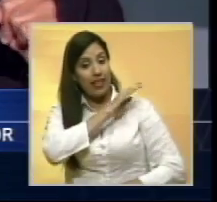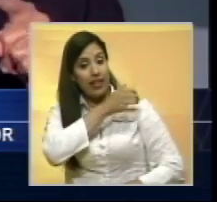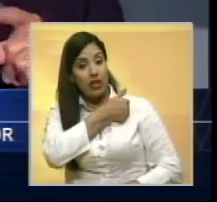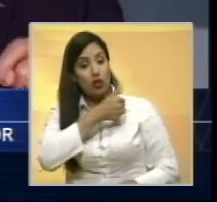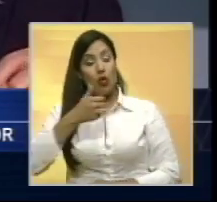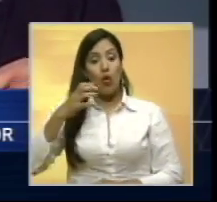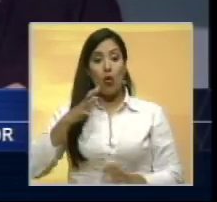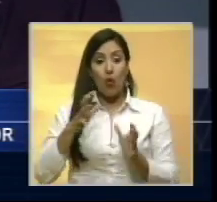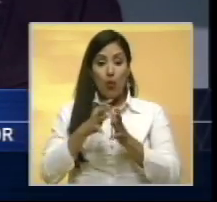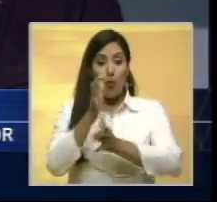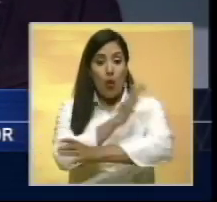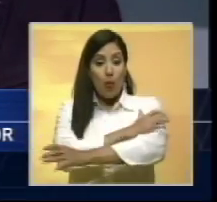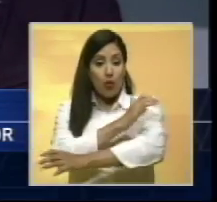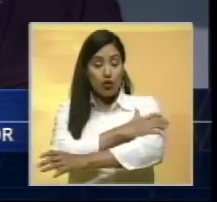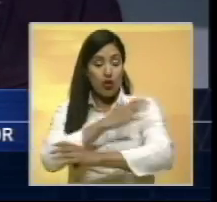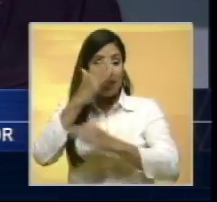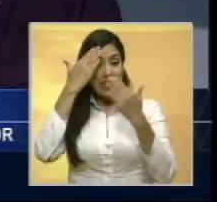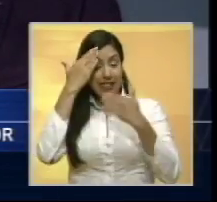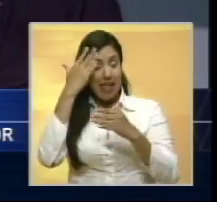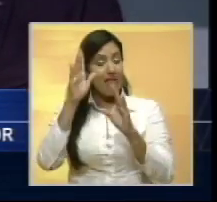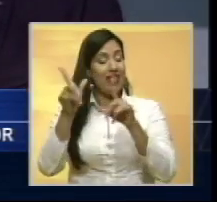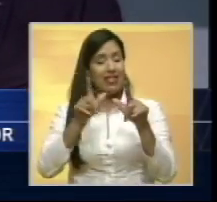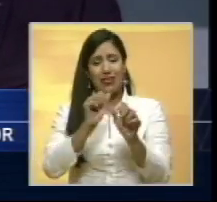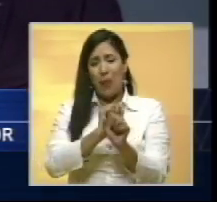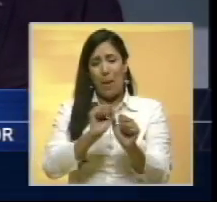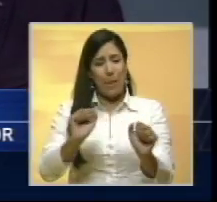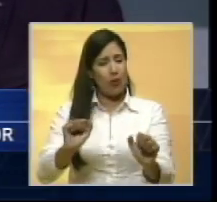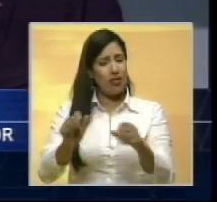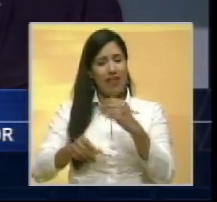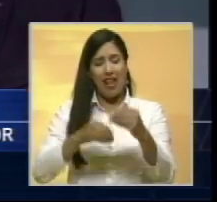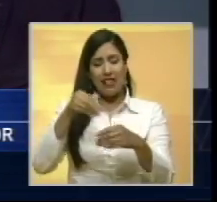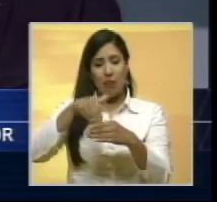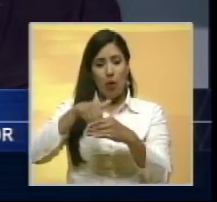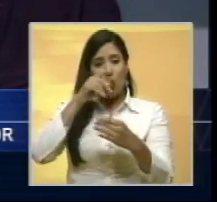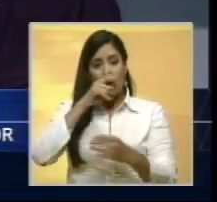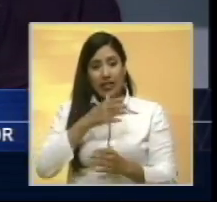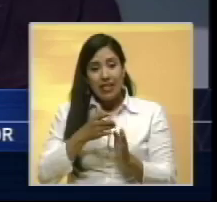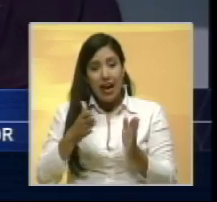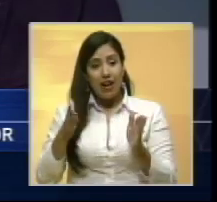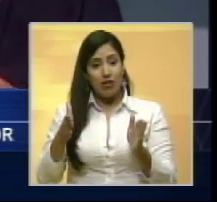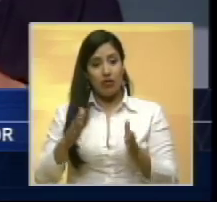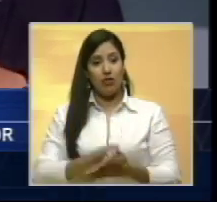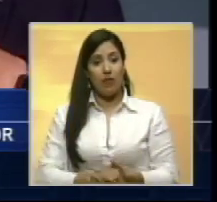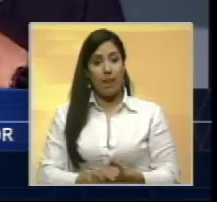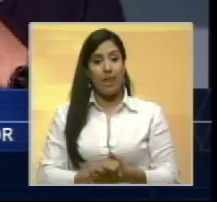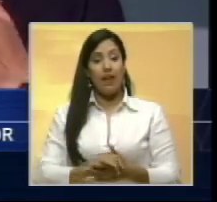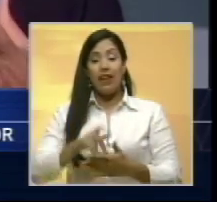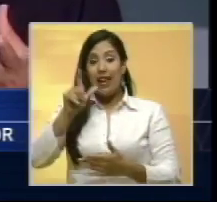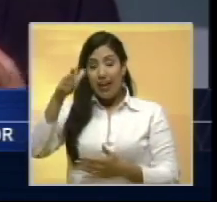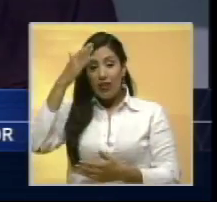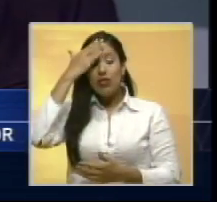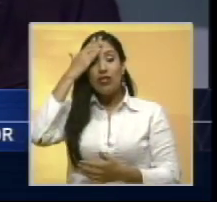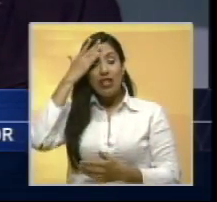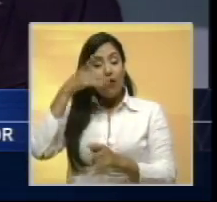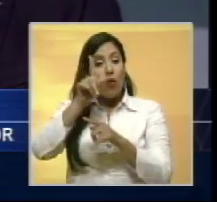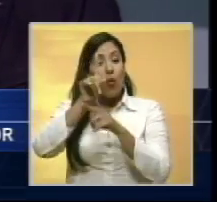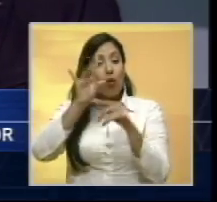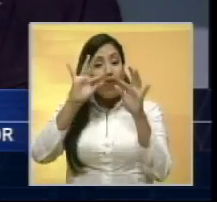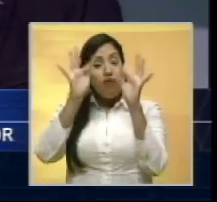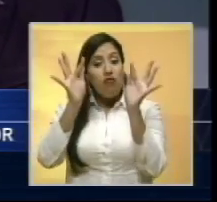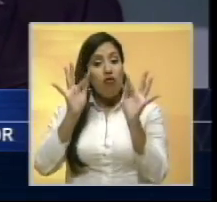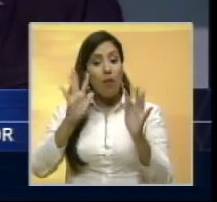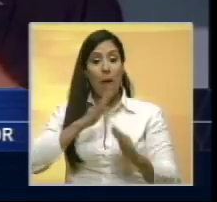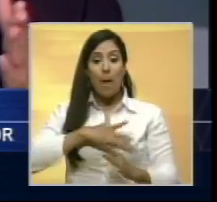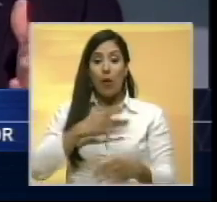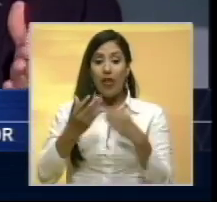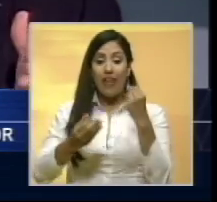derecha venezolana saben que es imposible que se realice un referendo revocatorio este año. Ellos lo saben. La única forma de que se